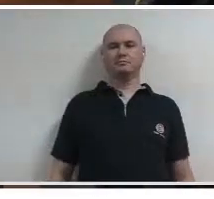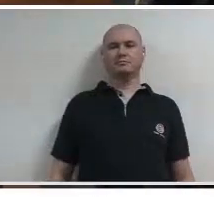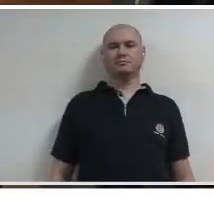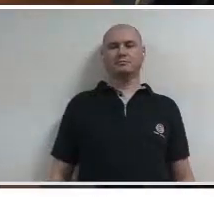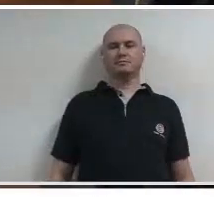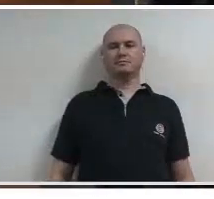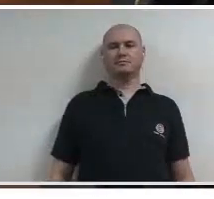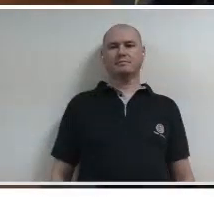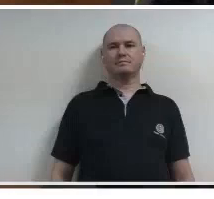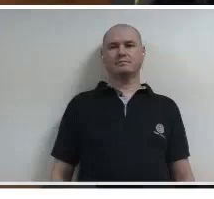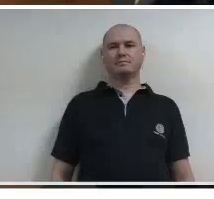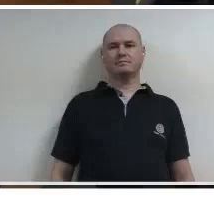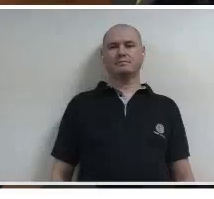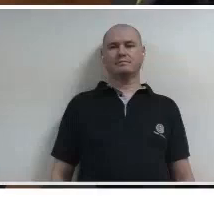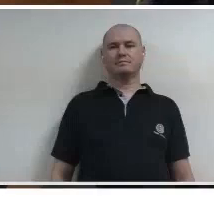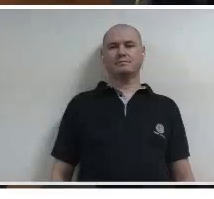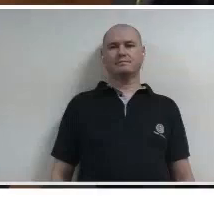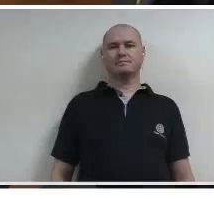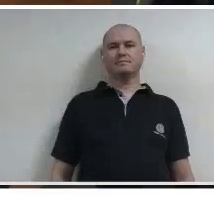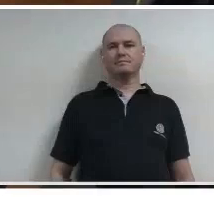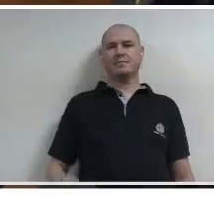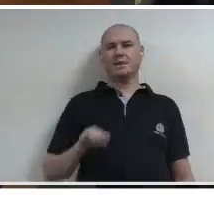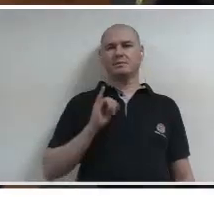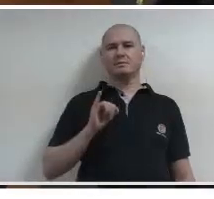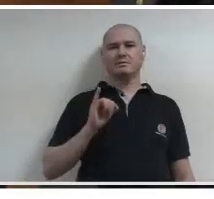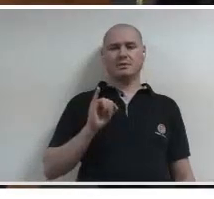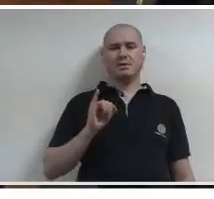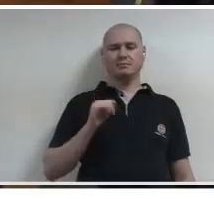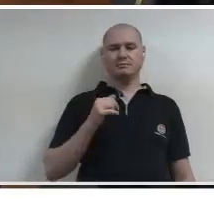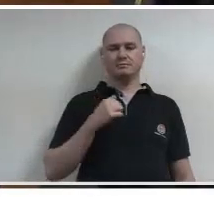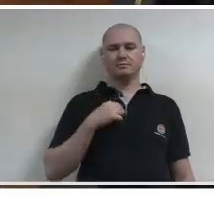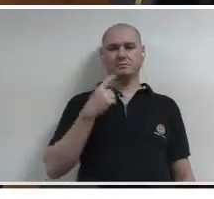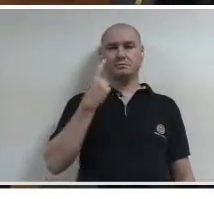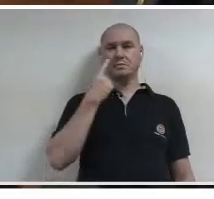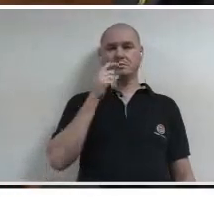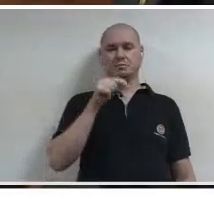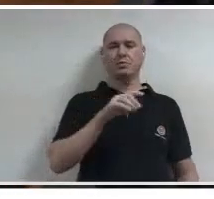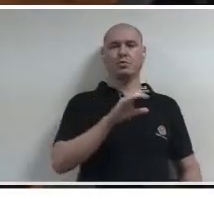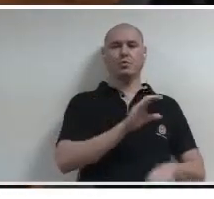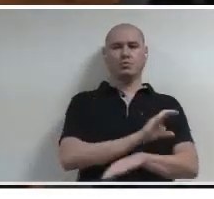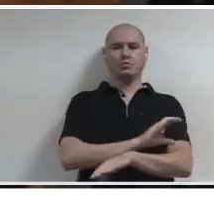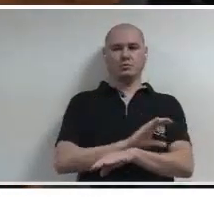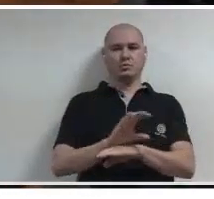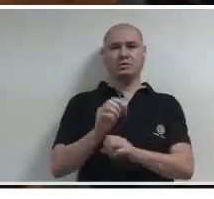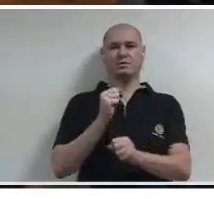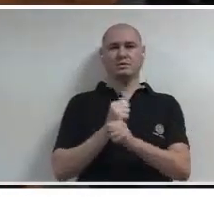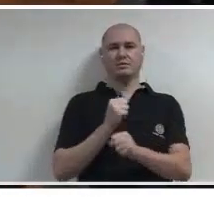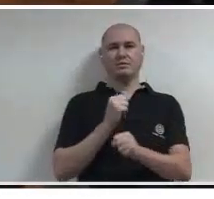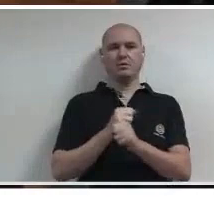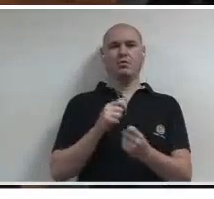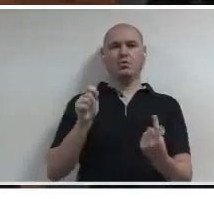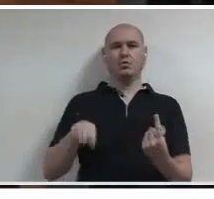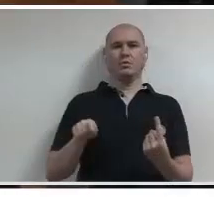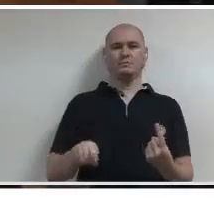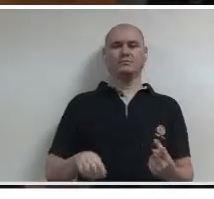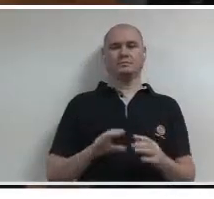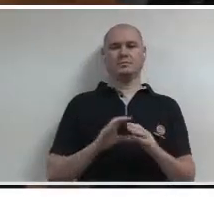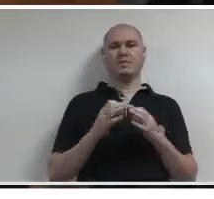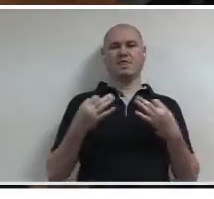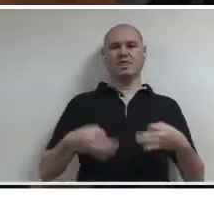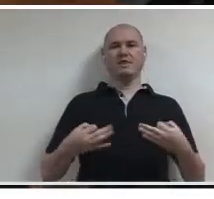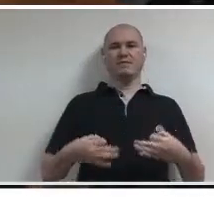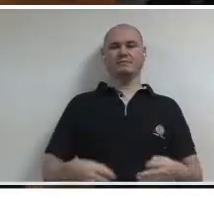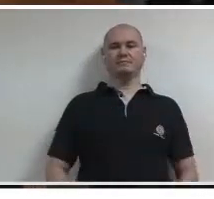merecedor, a su gerencia muy respetuosa. De continuar en el desempeño del cargo. Ja, pues era mucho en una